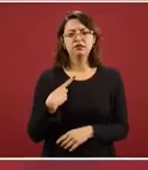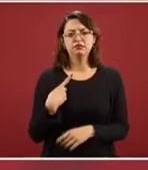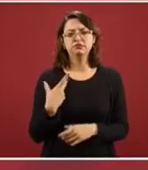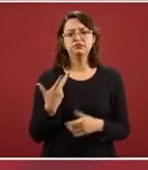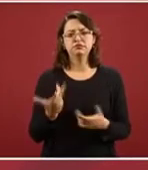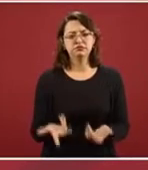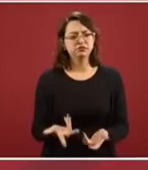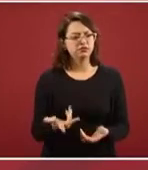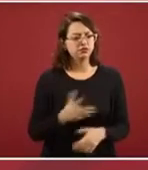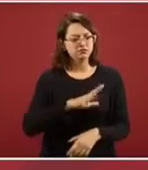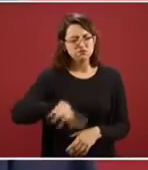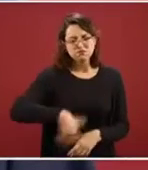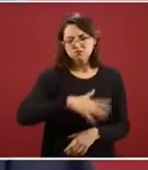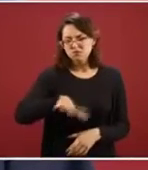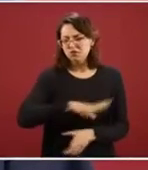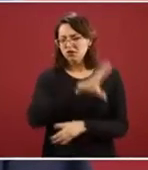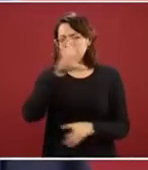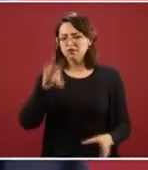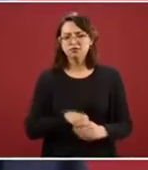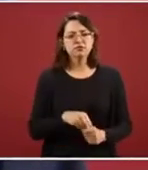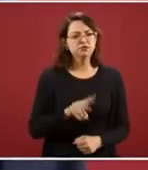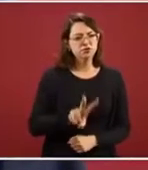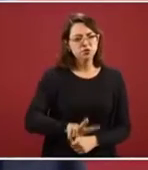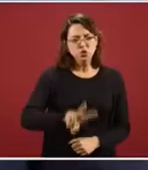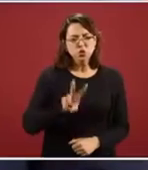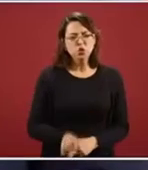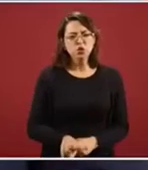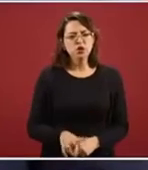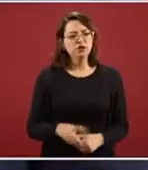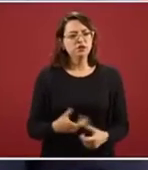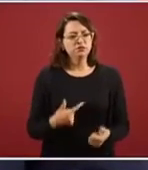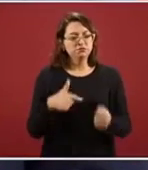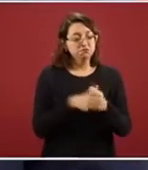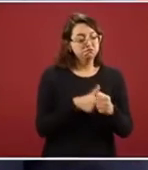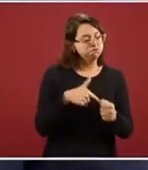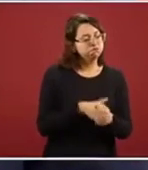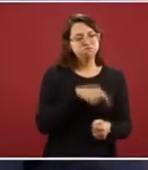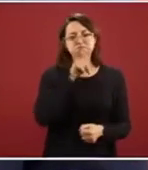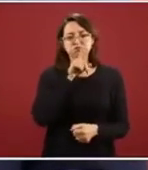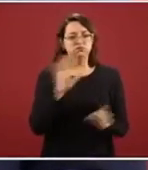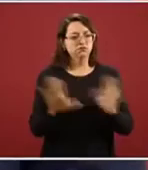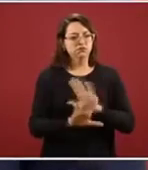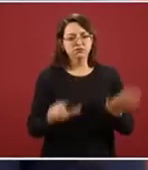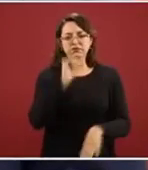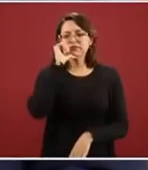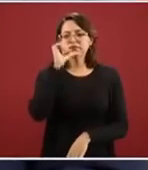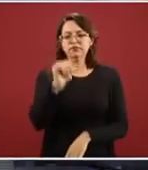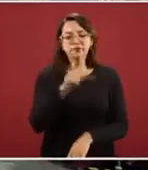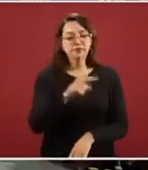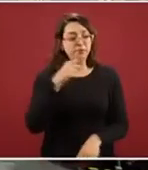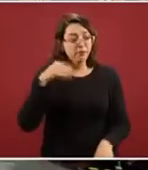saber la verdad, toda la verdad, no ocultar nada y castigar a los responsables.